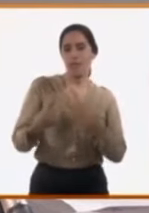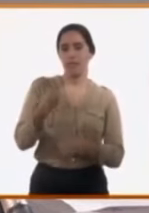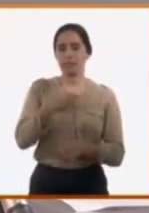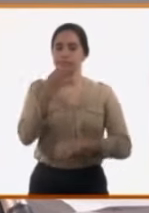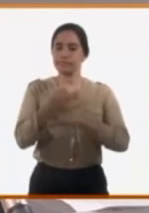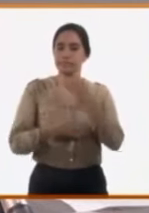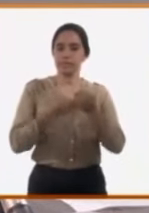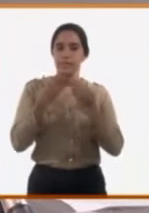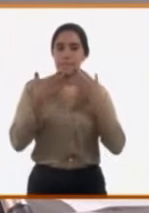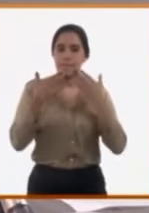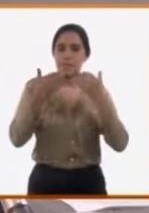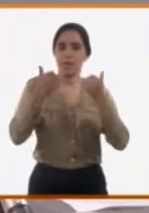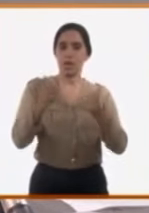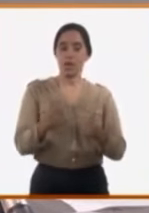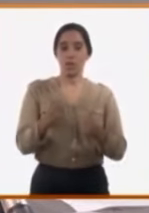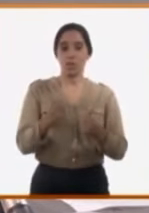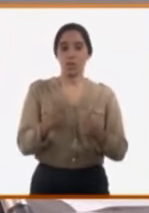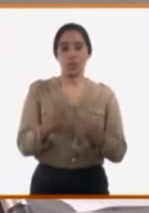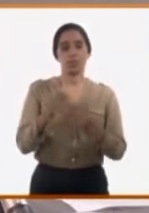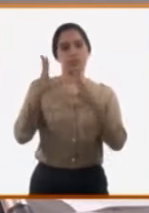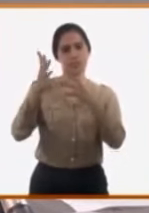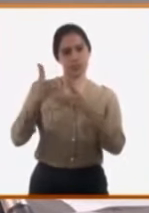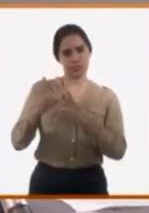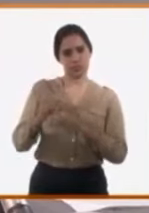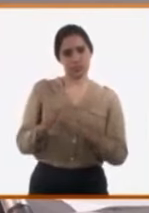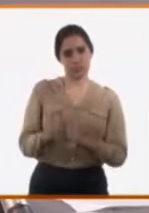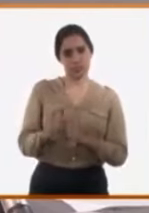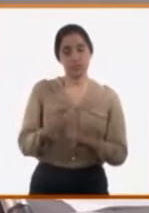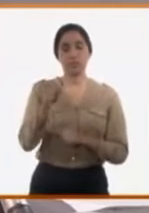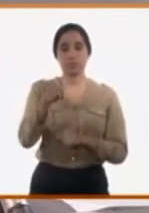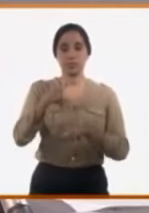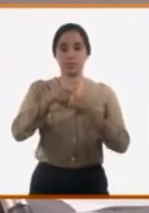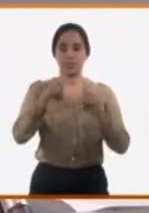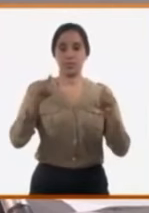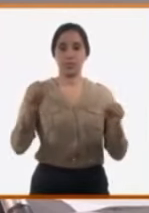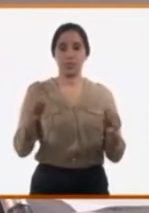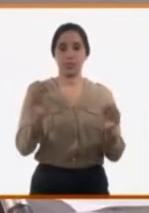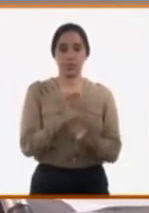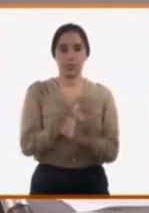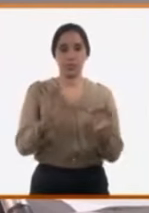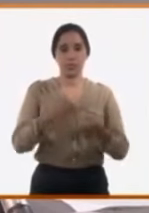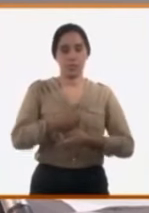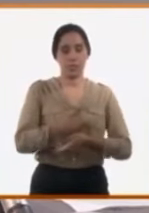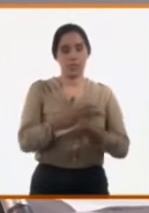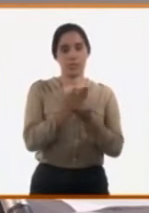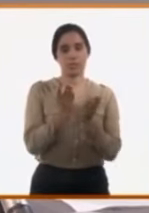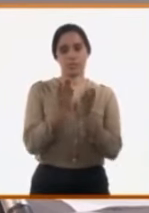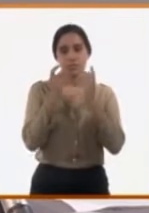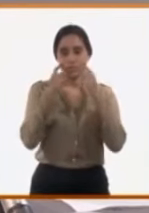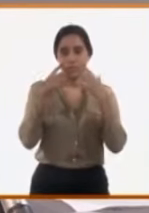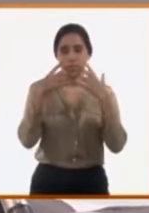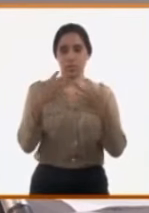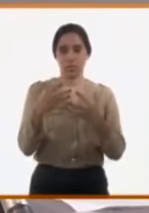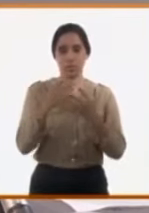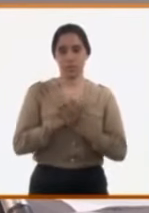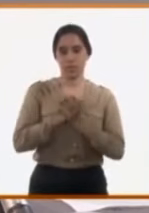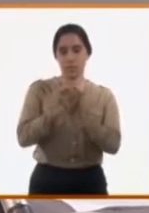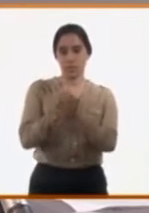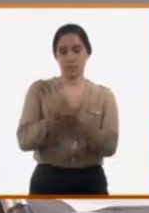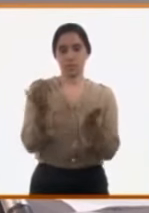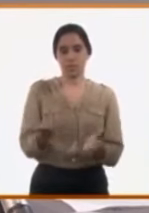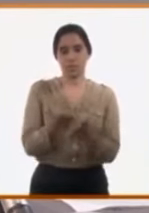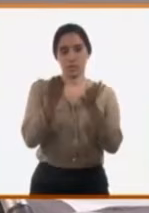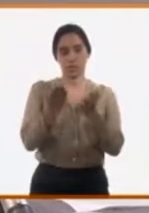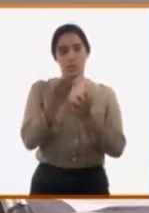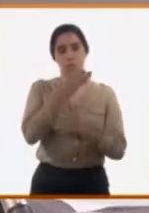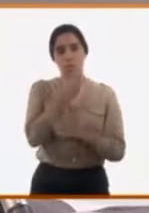ocuparon un importante número de plazas universitarias de que el país está apostando por seguir desarrollando su inteligencia Y por seguir apoyando el desarrollo de los jóvenes